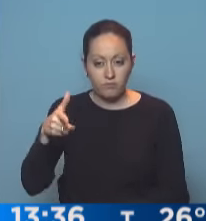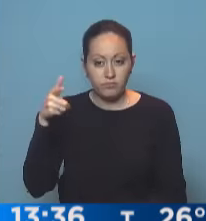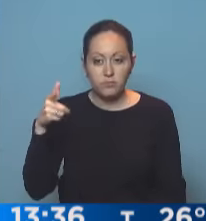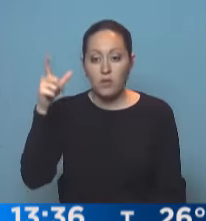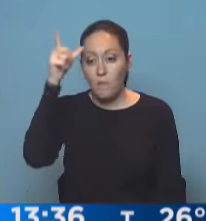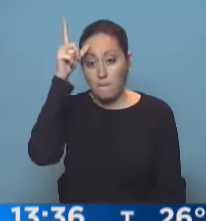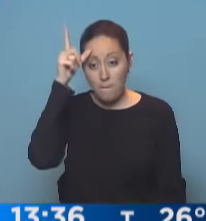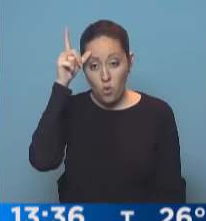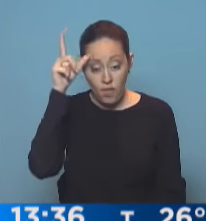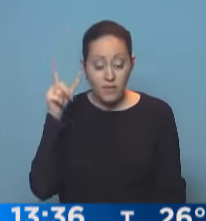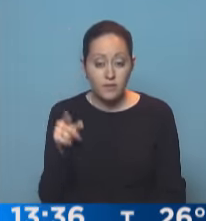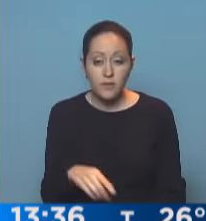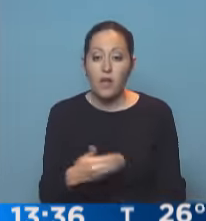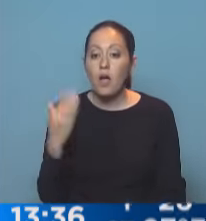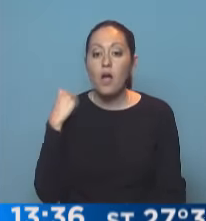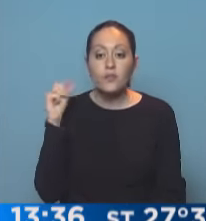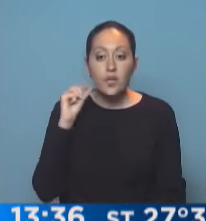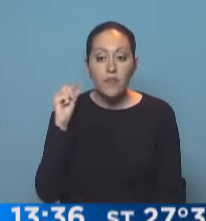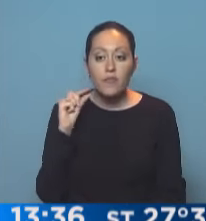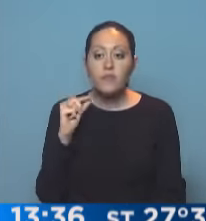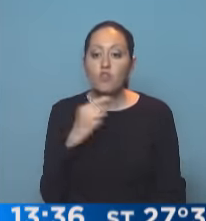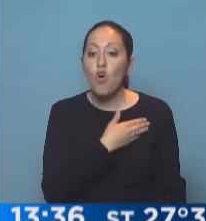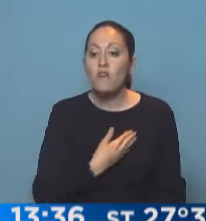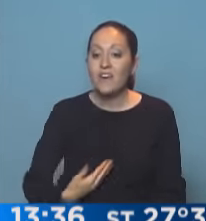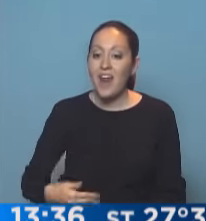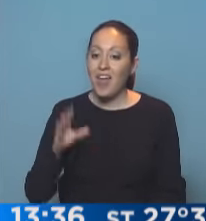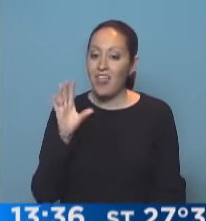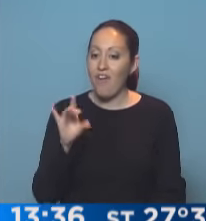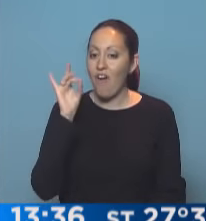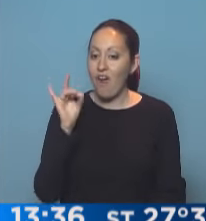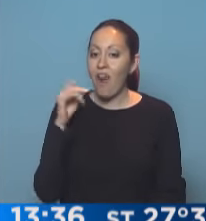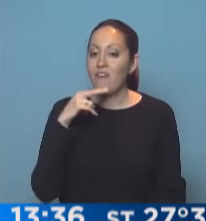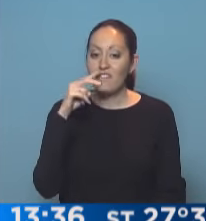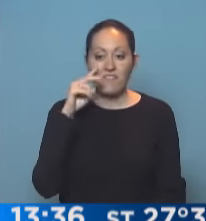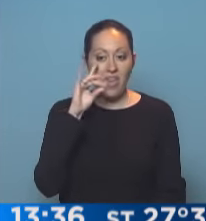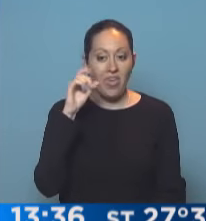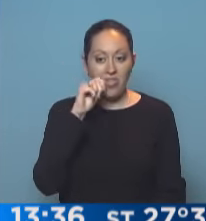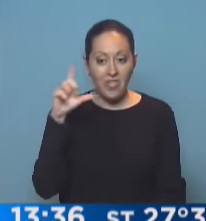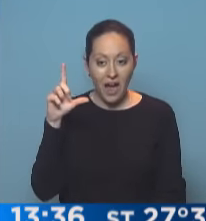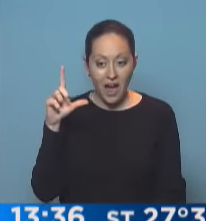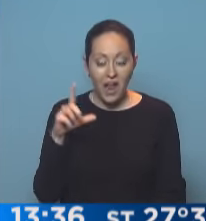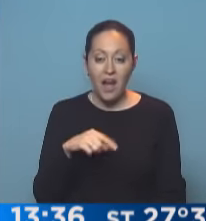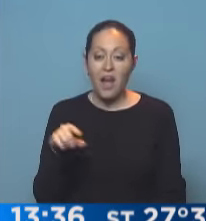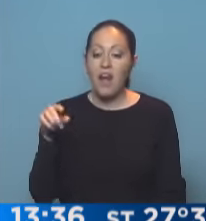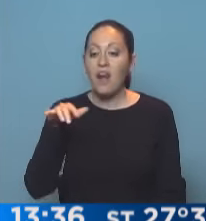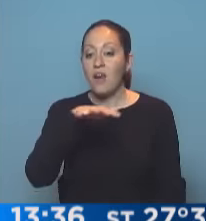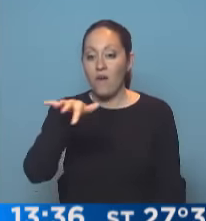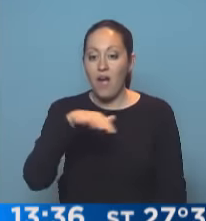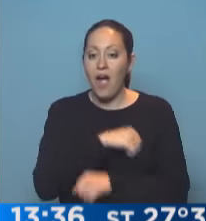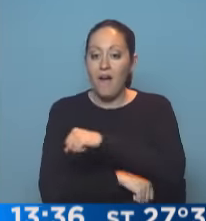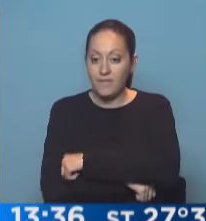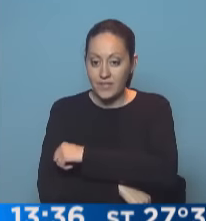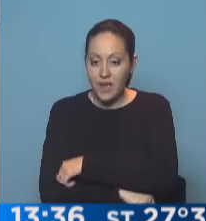Policía Metropolitana. Hace instantes, la gobernadora electa de la provincia de Buenos Aires, María Eugenia Vidal, que está de recorrida por Avellaneda junto con Mauricio